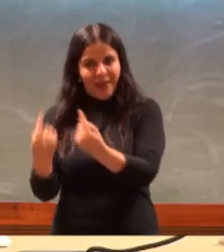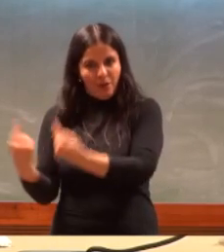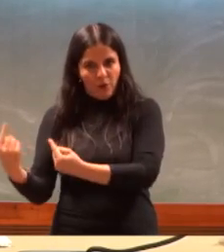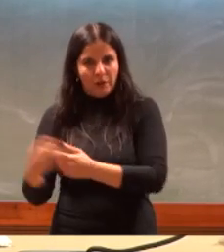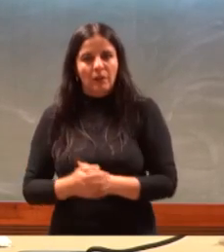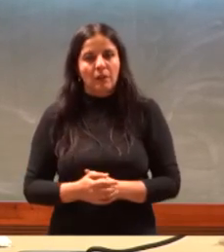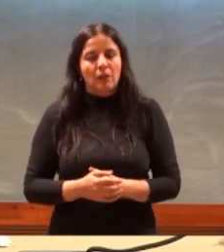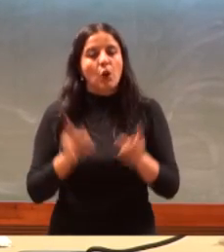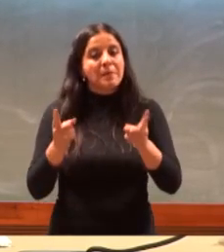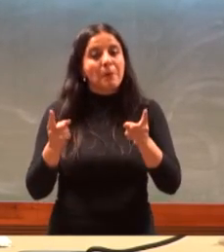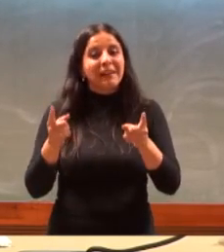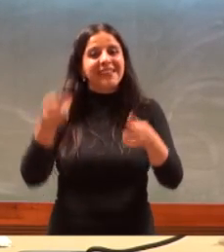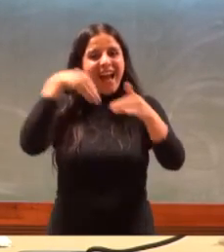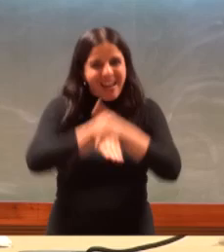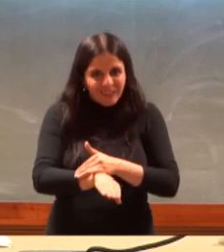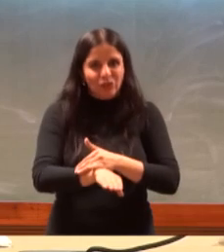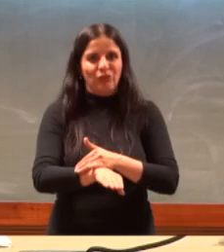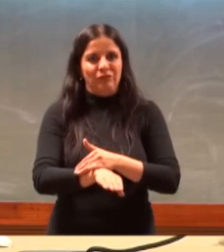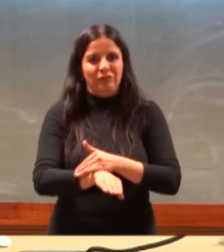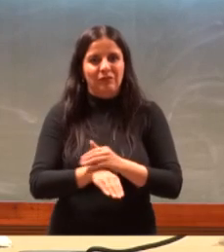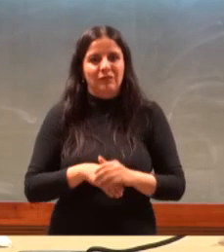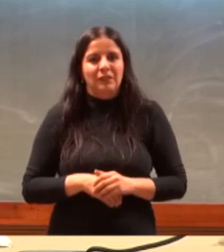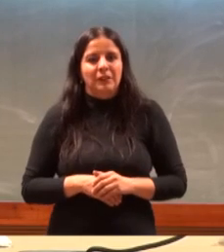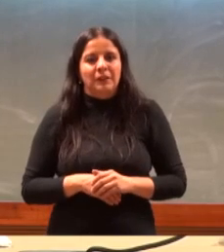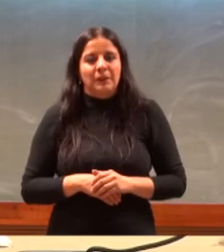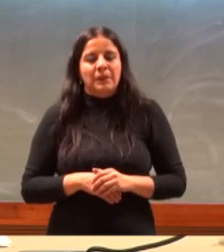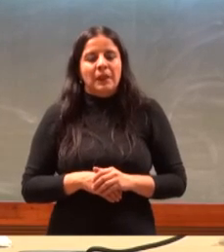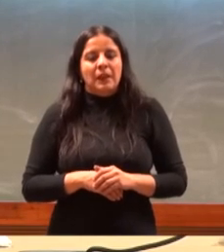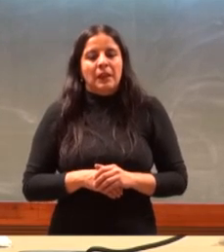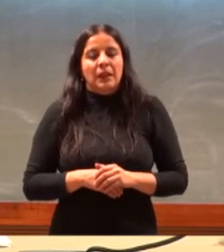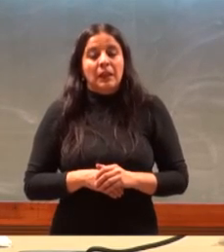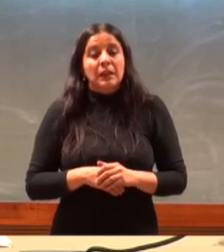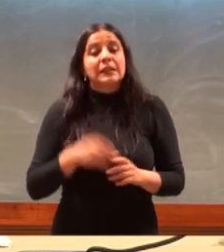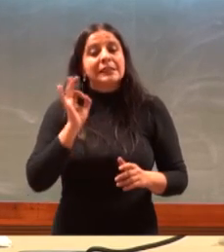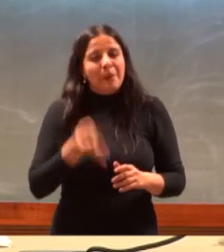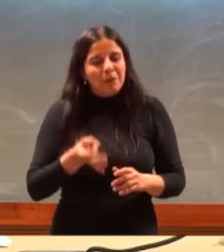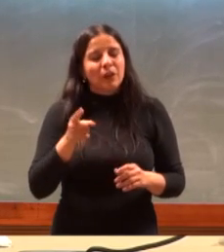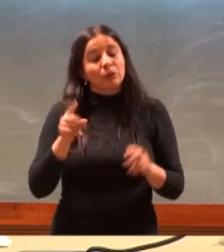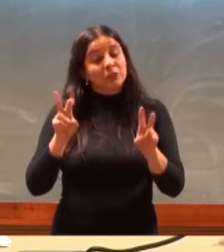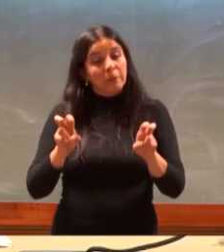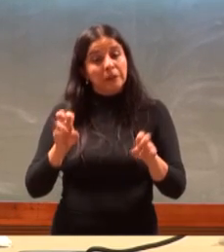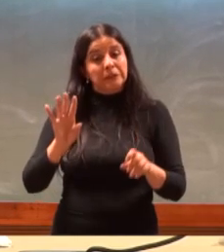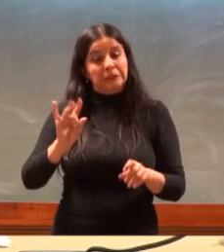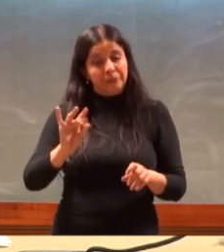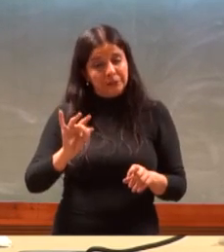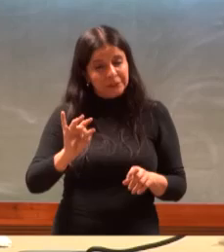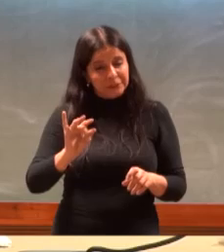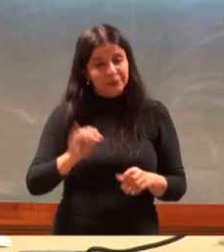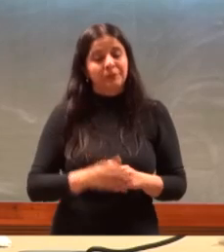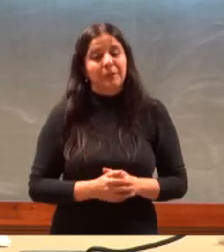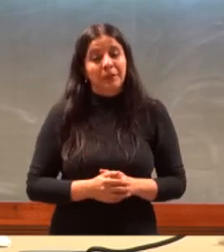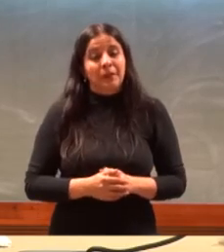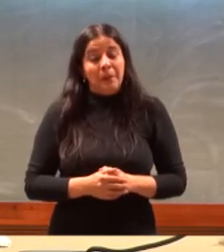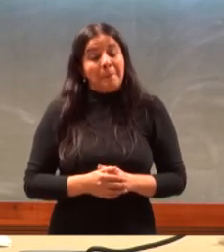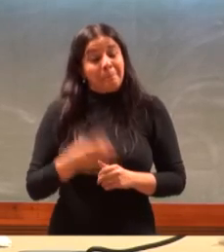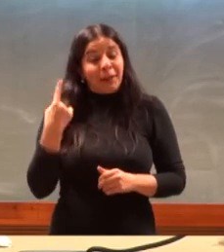lecciones propias que tengan que ver con las autoridades de canales los consejeros y los conciliar sabemos que es un tema complejo y no es fácil de resolución pero esta